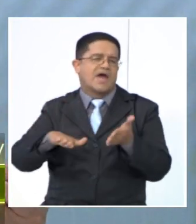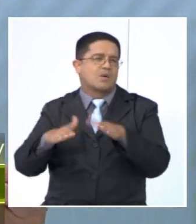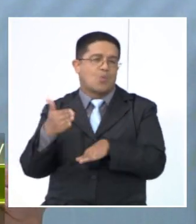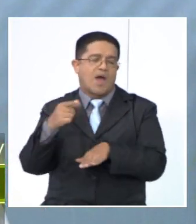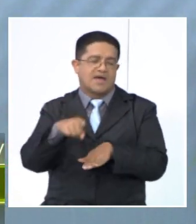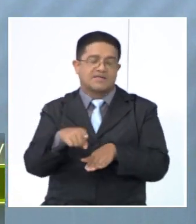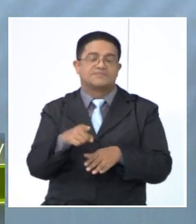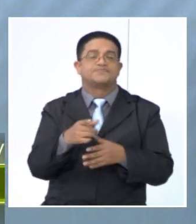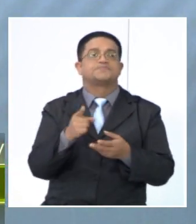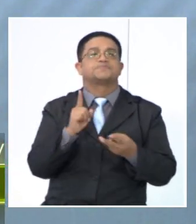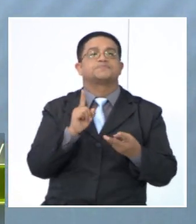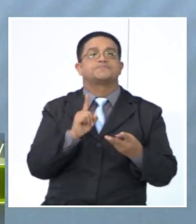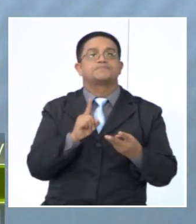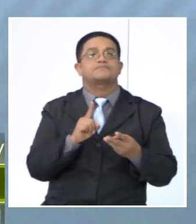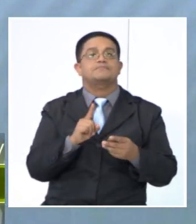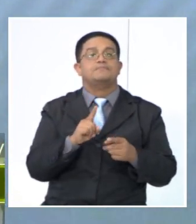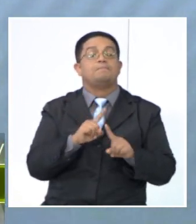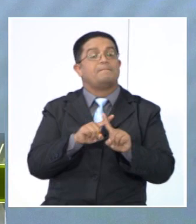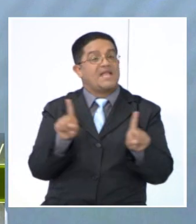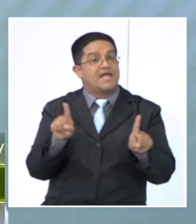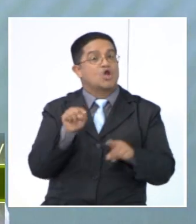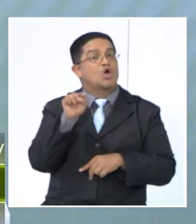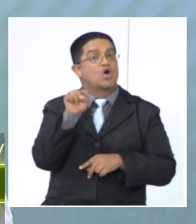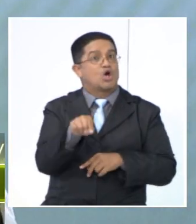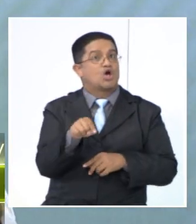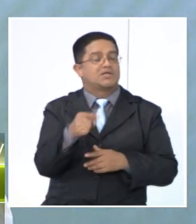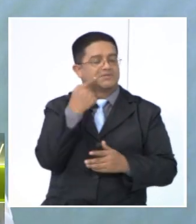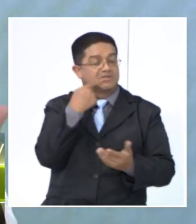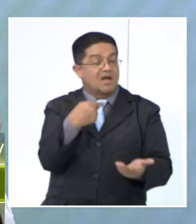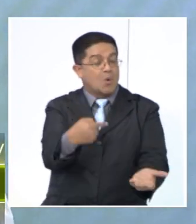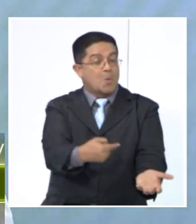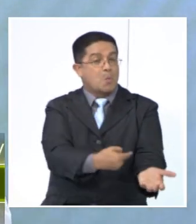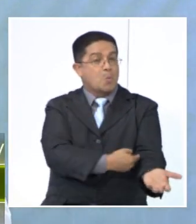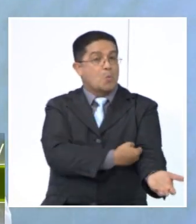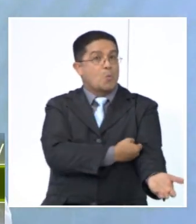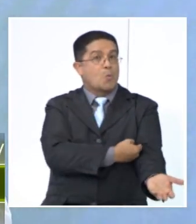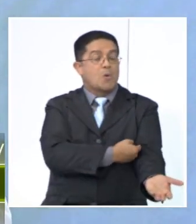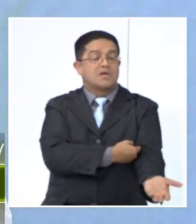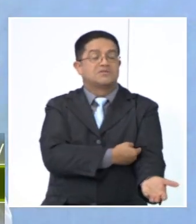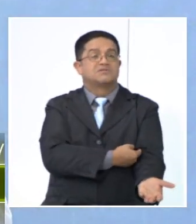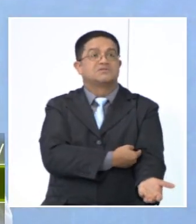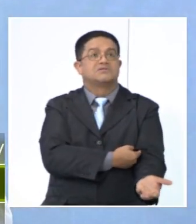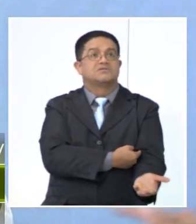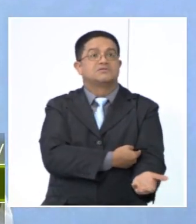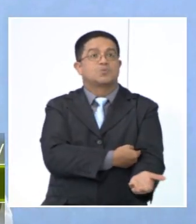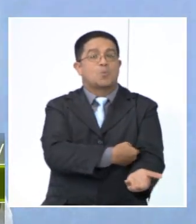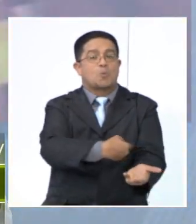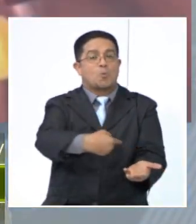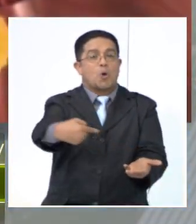toque la sangre, perdón. Pero esos circuitos cerrados nunca hay